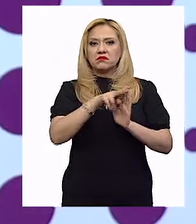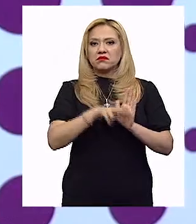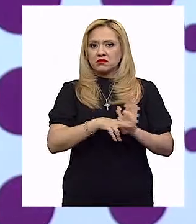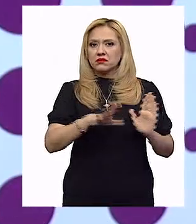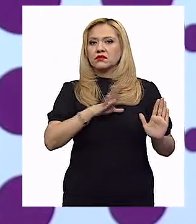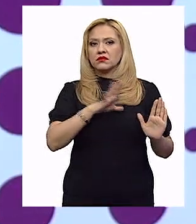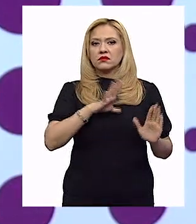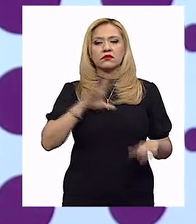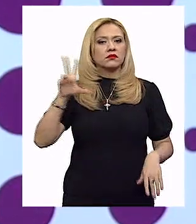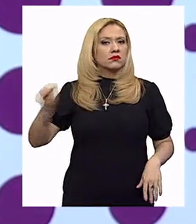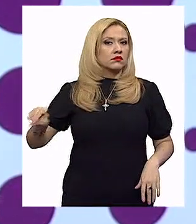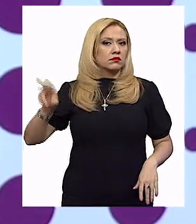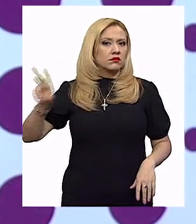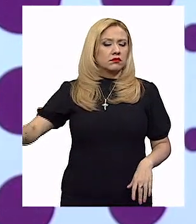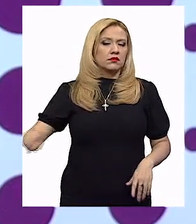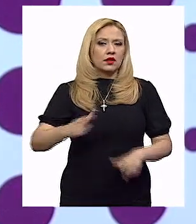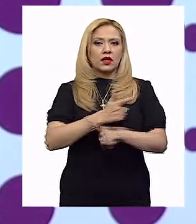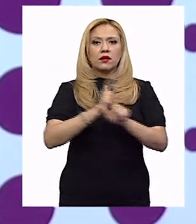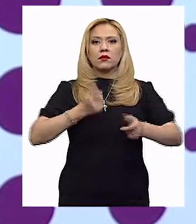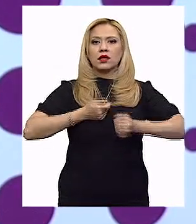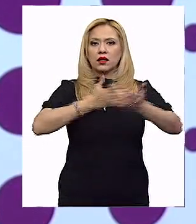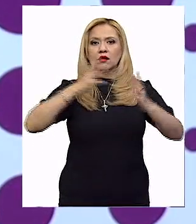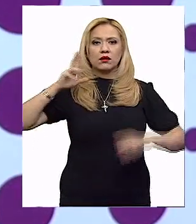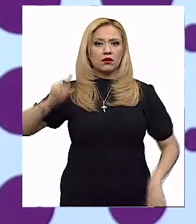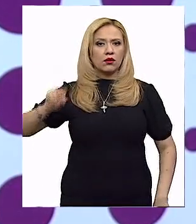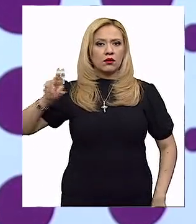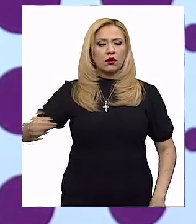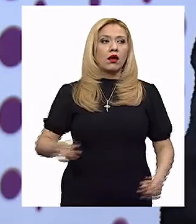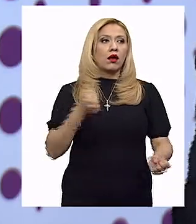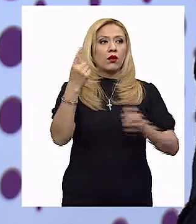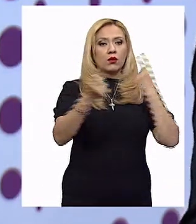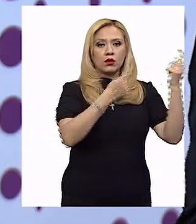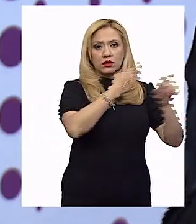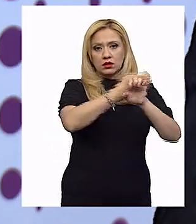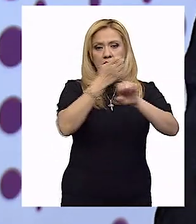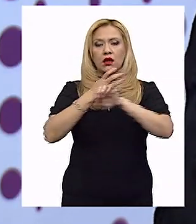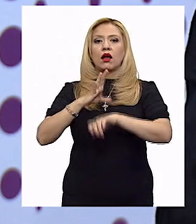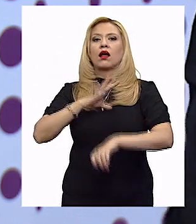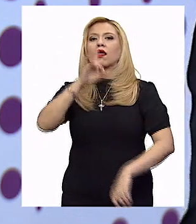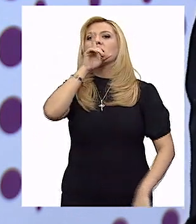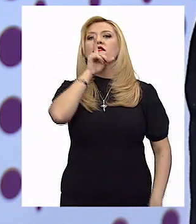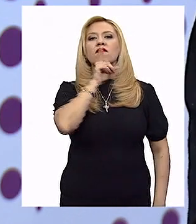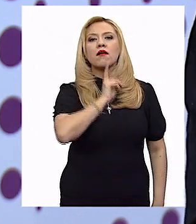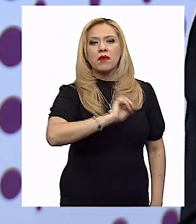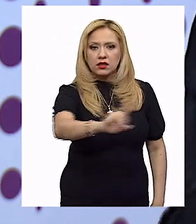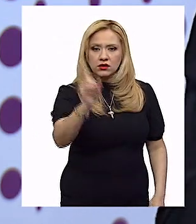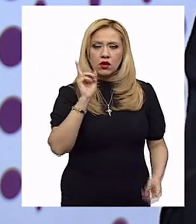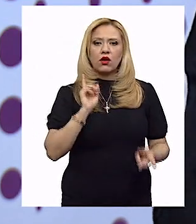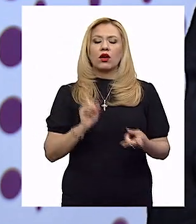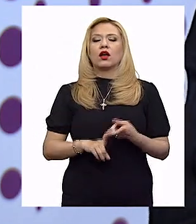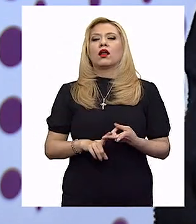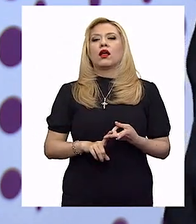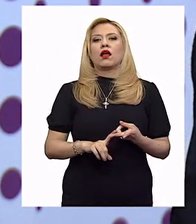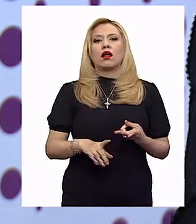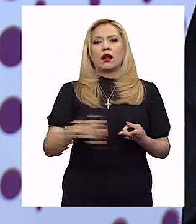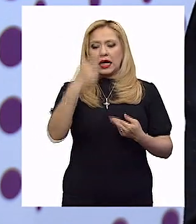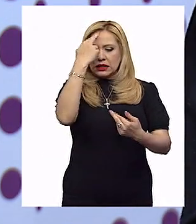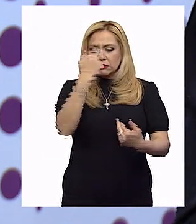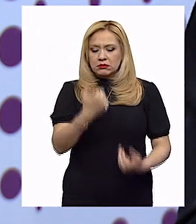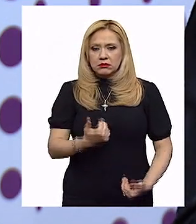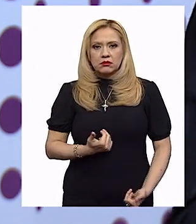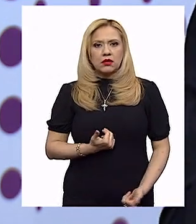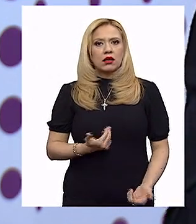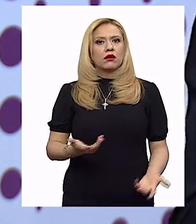expresión donde, por ejemplo, en algunos estados existen los delitos de difamación, delitos en contra del honor, se ejercen contra